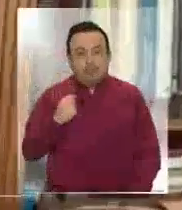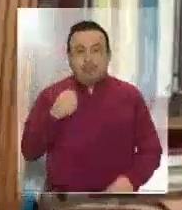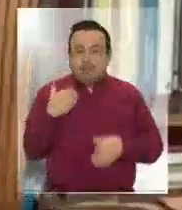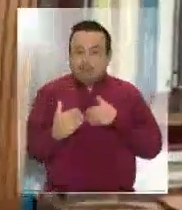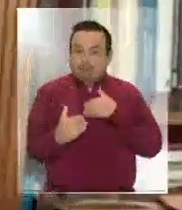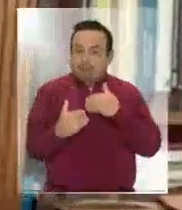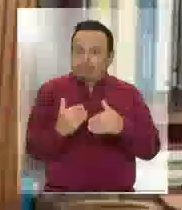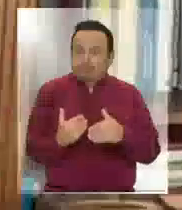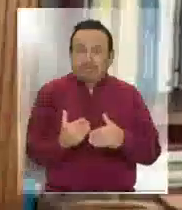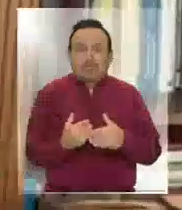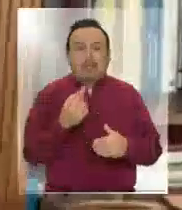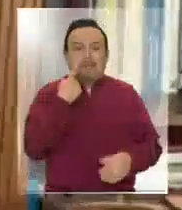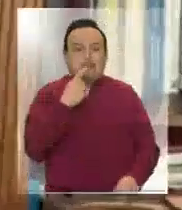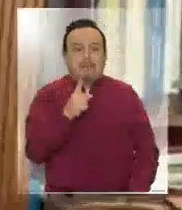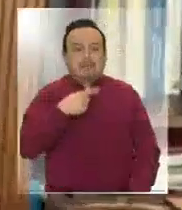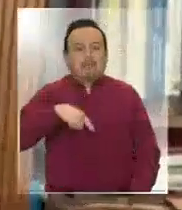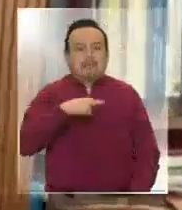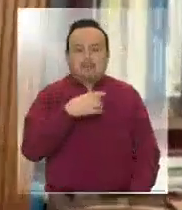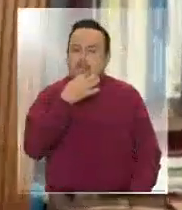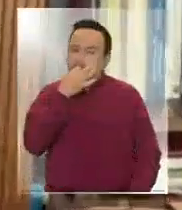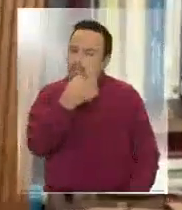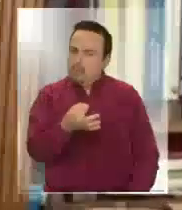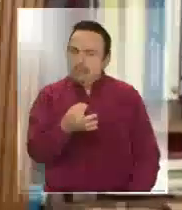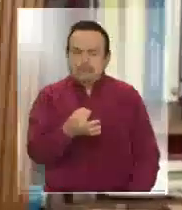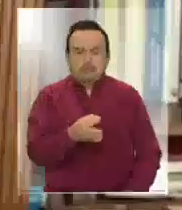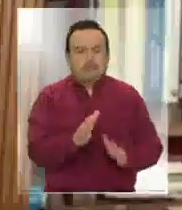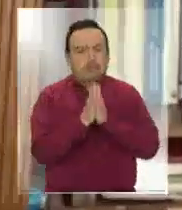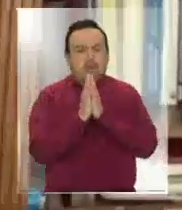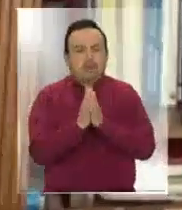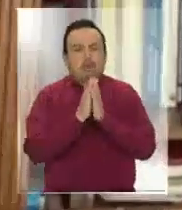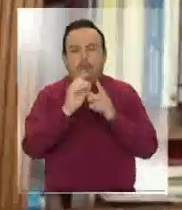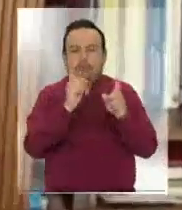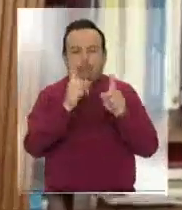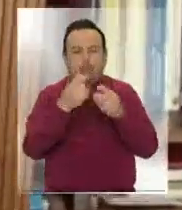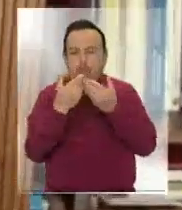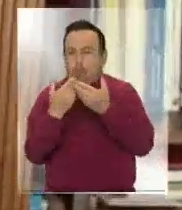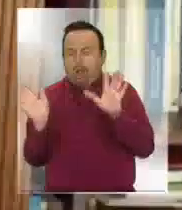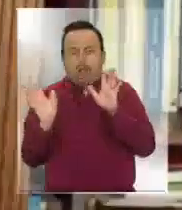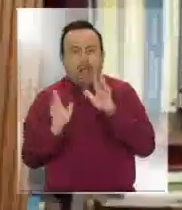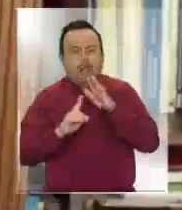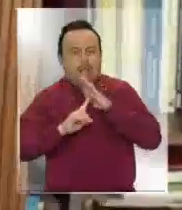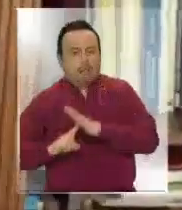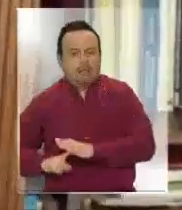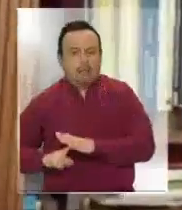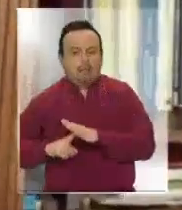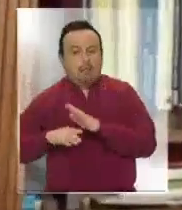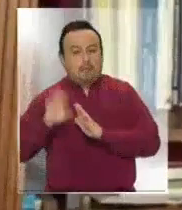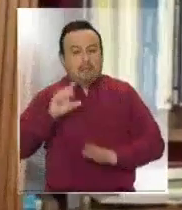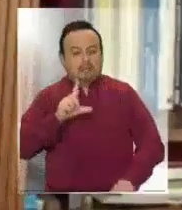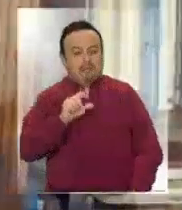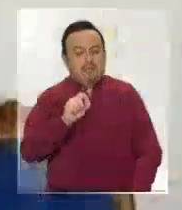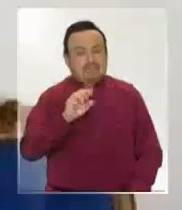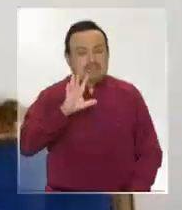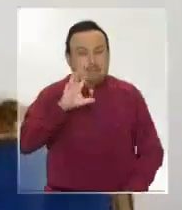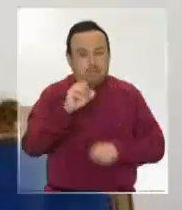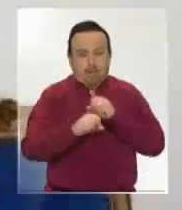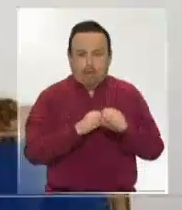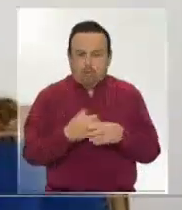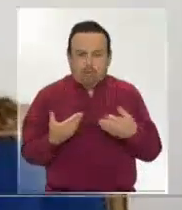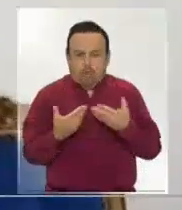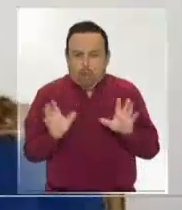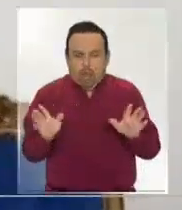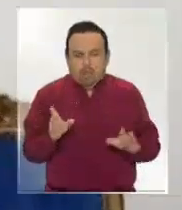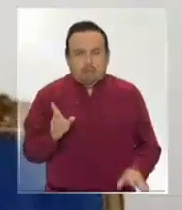avance, los recurrentes hemos sido categóricos. No discriminamos a ningún mayor de 75 años.